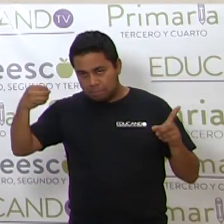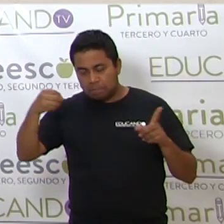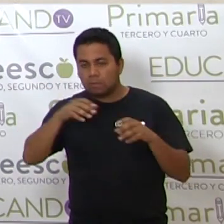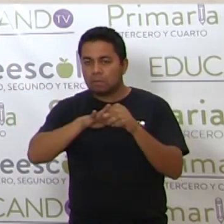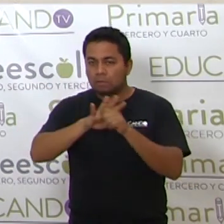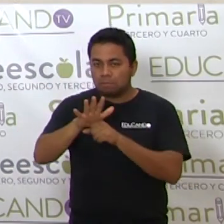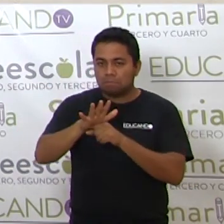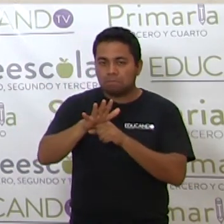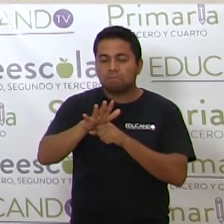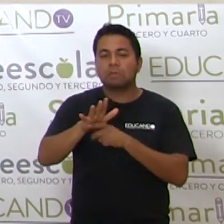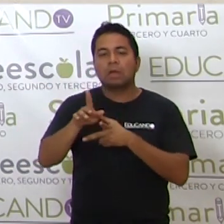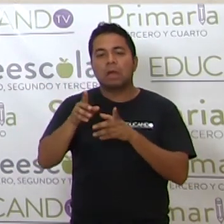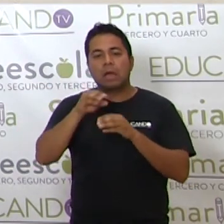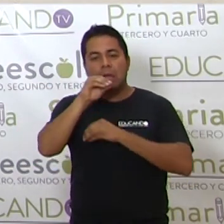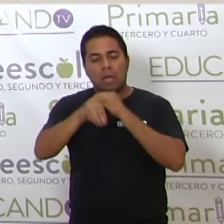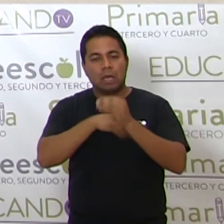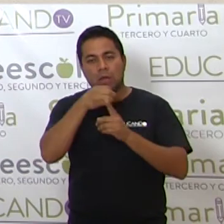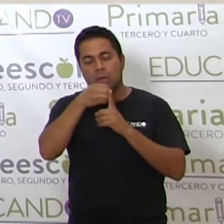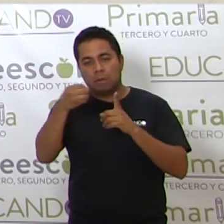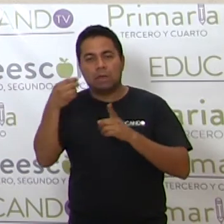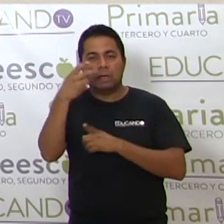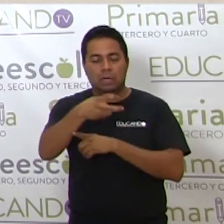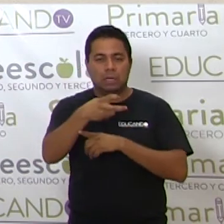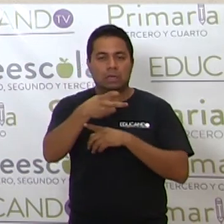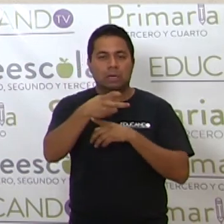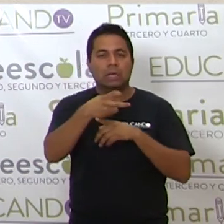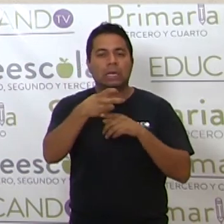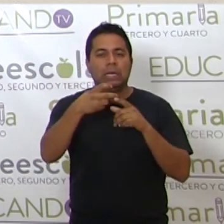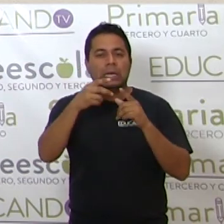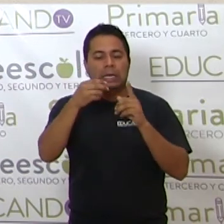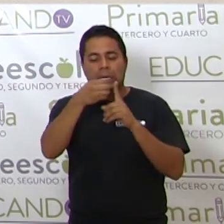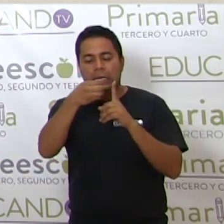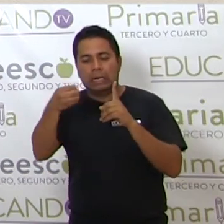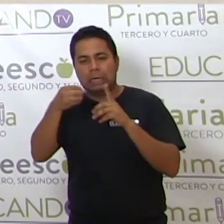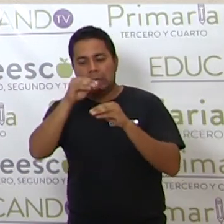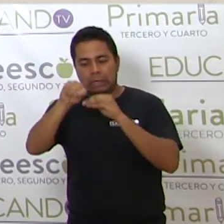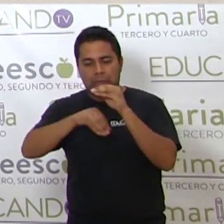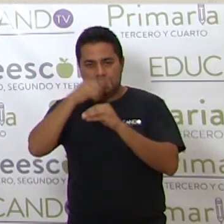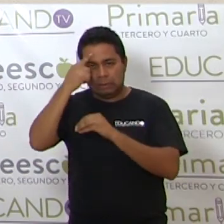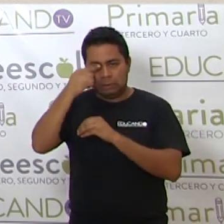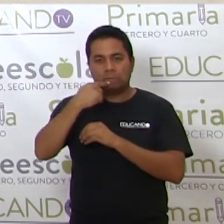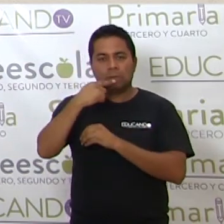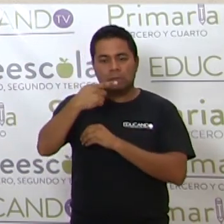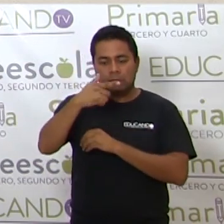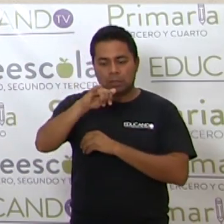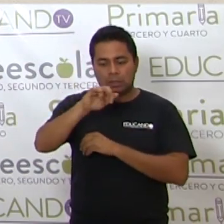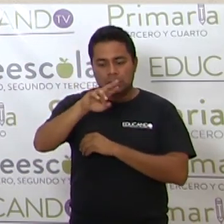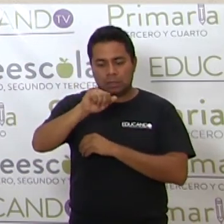acomodar este rompecabezas para que diga girando